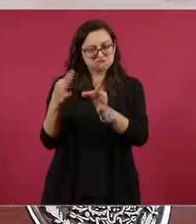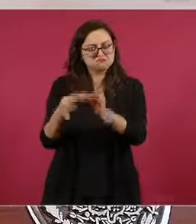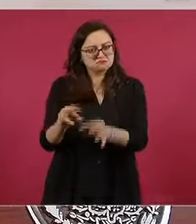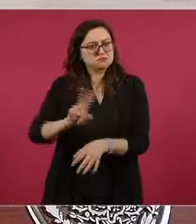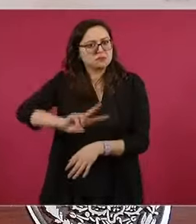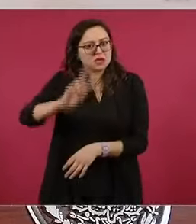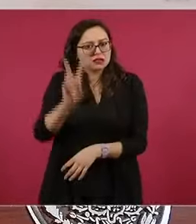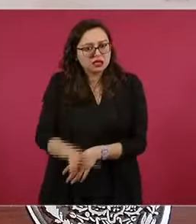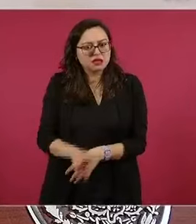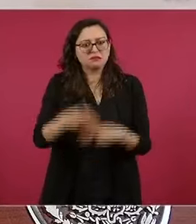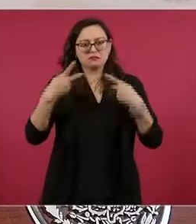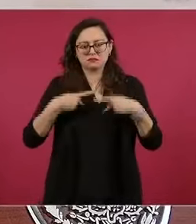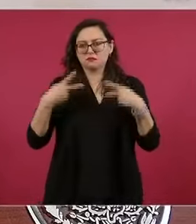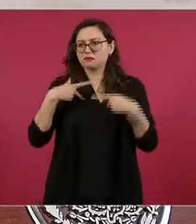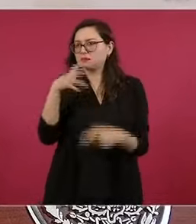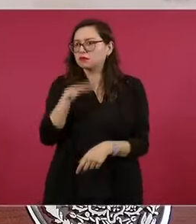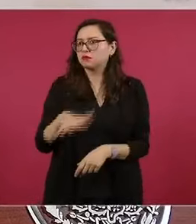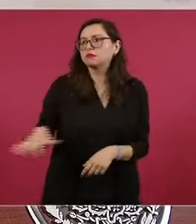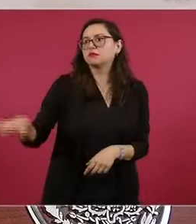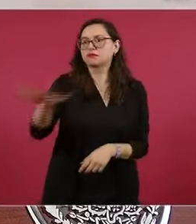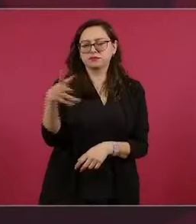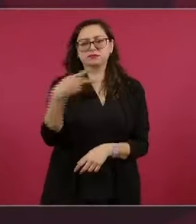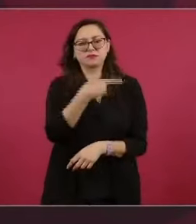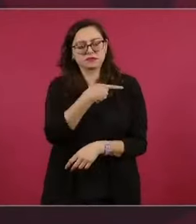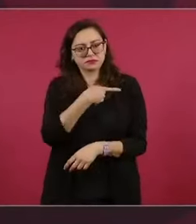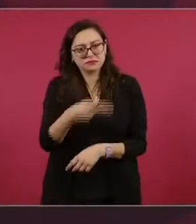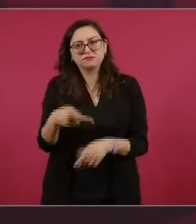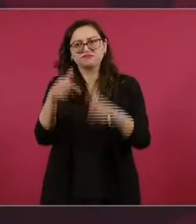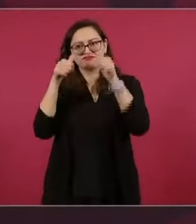necesitada. De todas maneras,